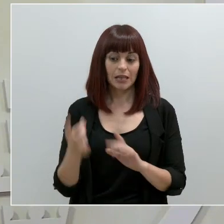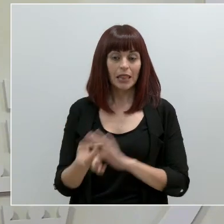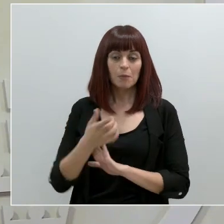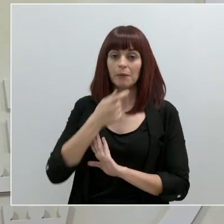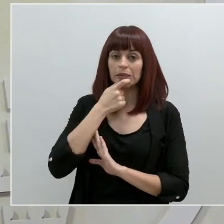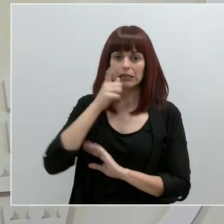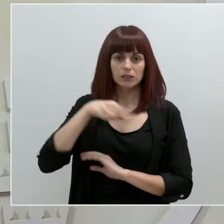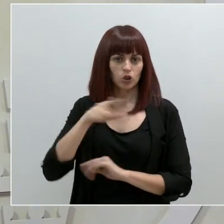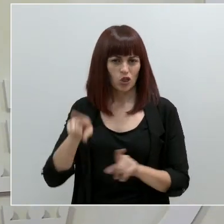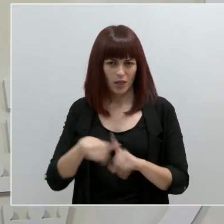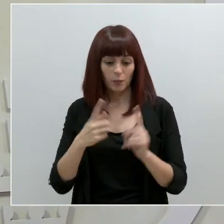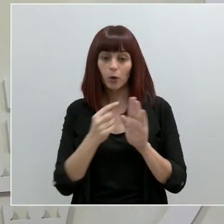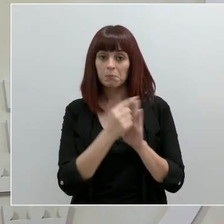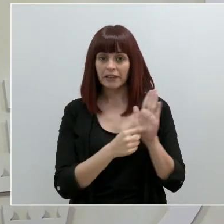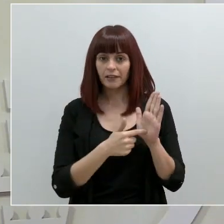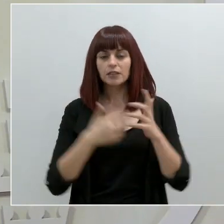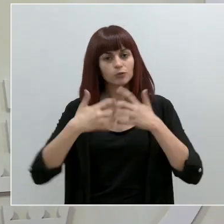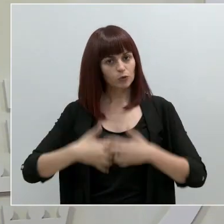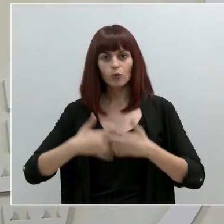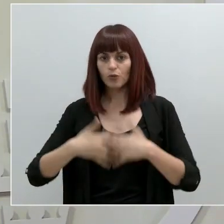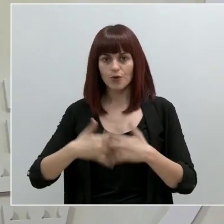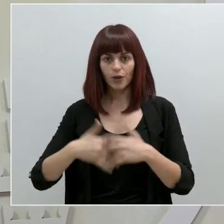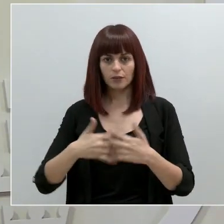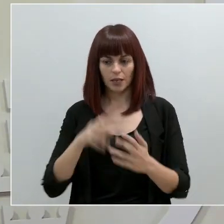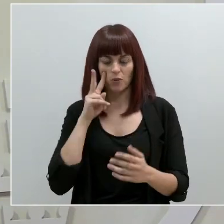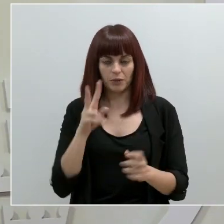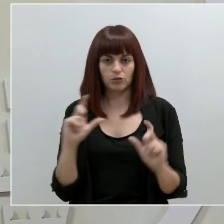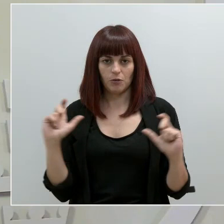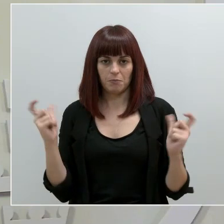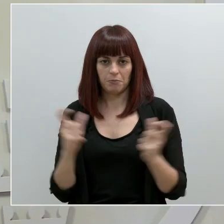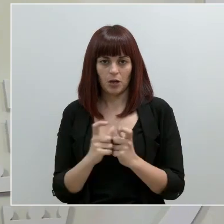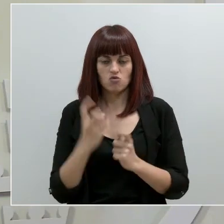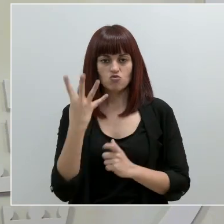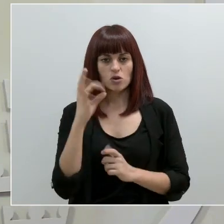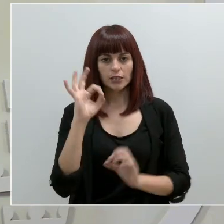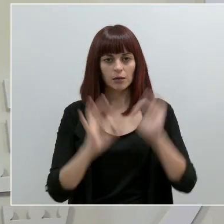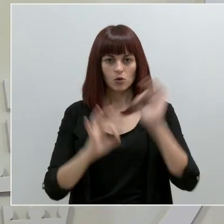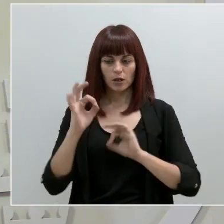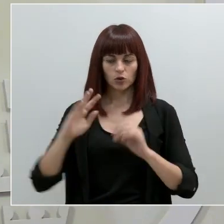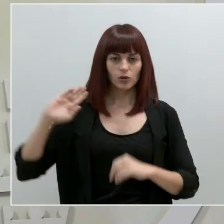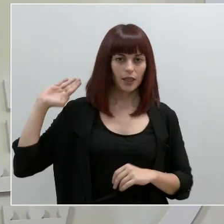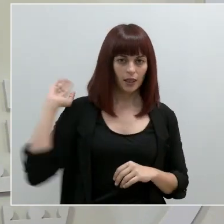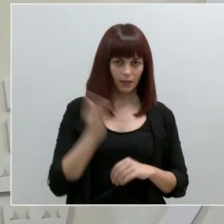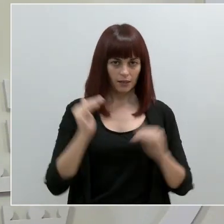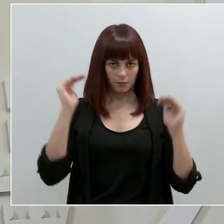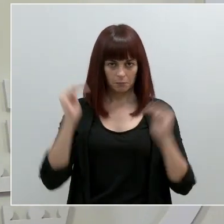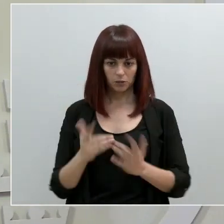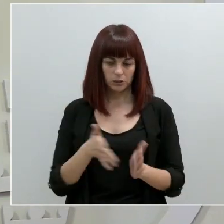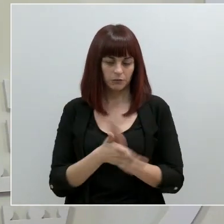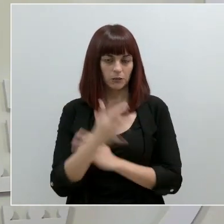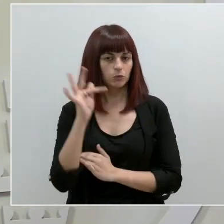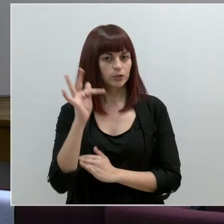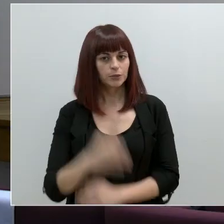o no, que las medidas funcionen y que se haya visto una reducción del 40% en la tasa de incidencia, lo cual es muy positivo.